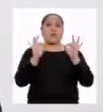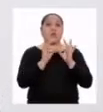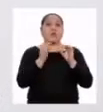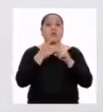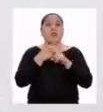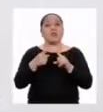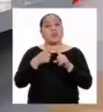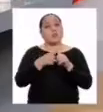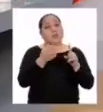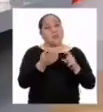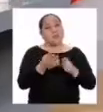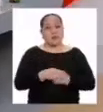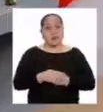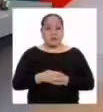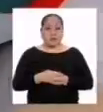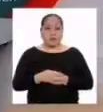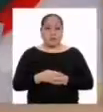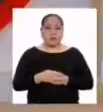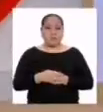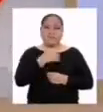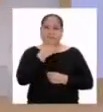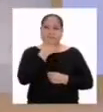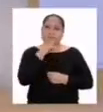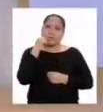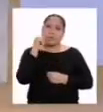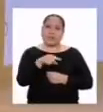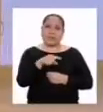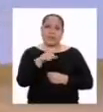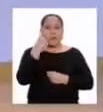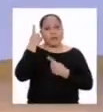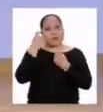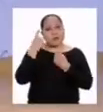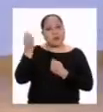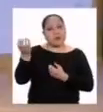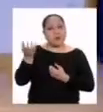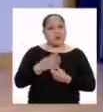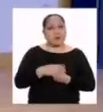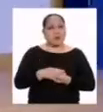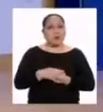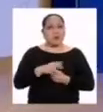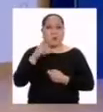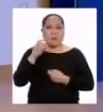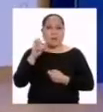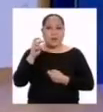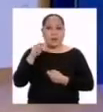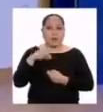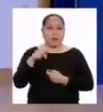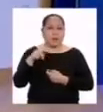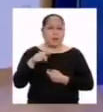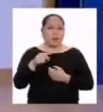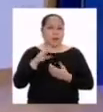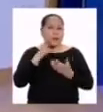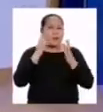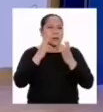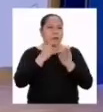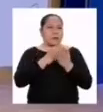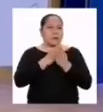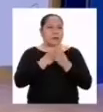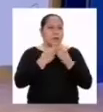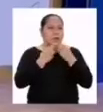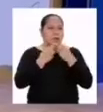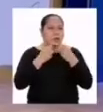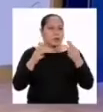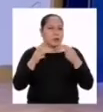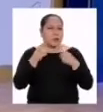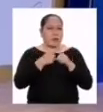las diferencias? Esa pregunta que me acaba de hacer la profesora Virna parece inocente, pero es una pregunta